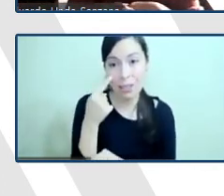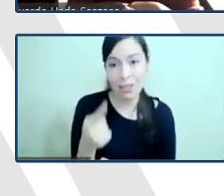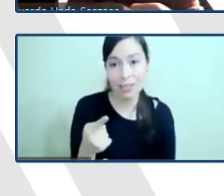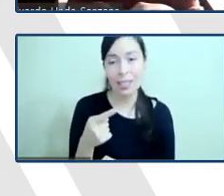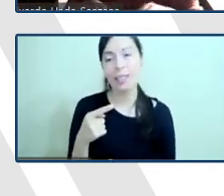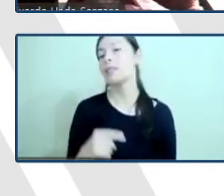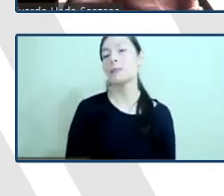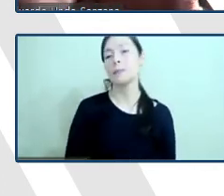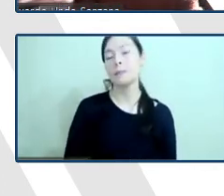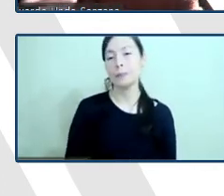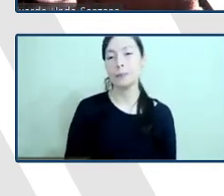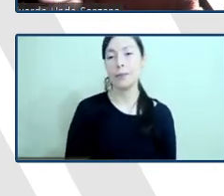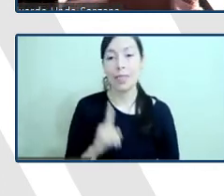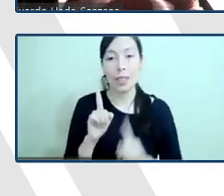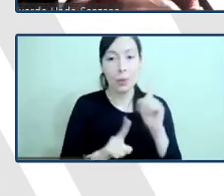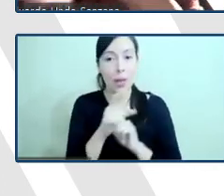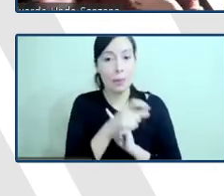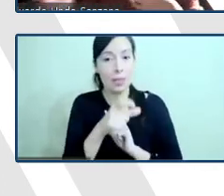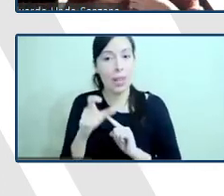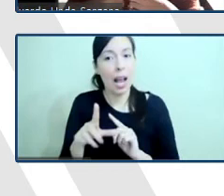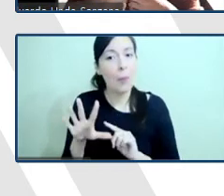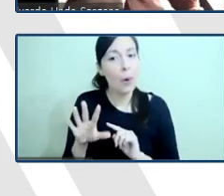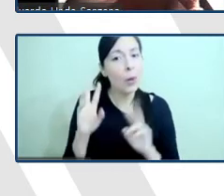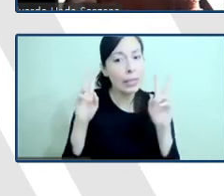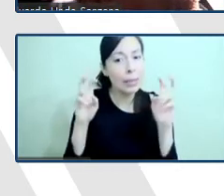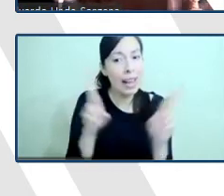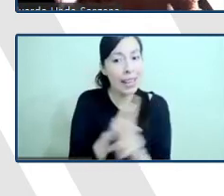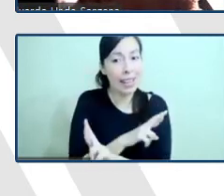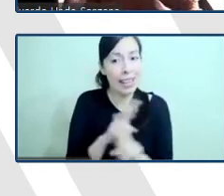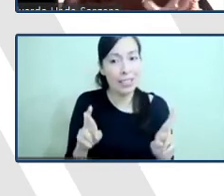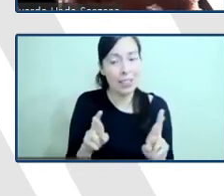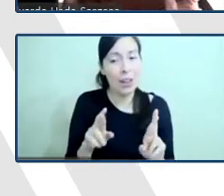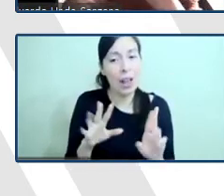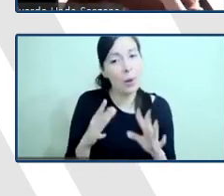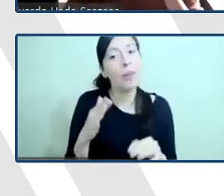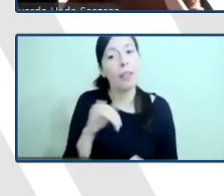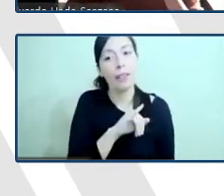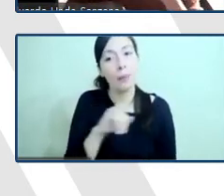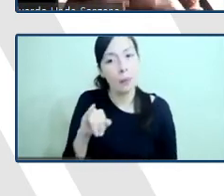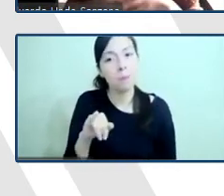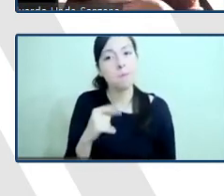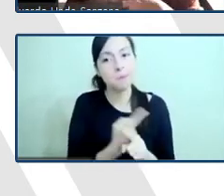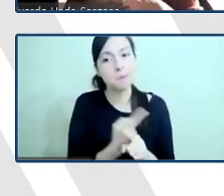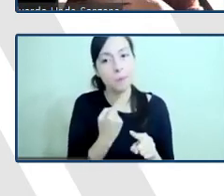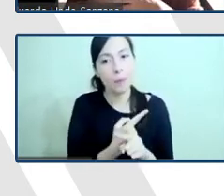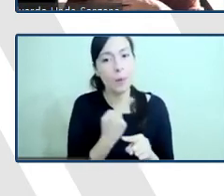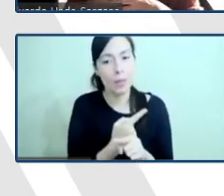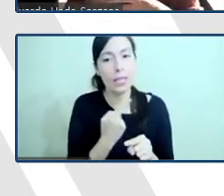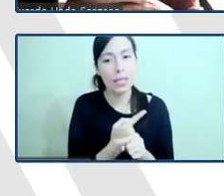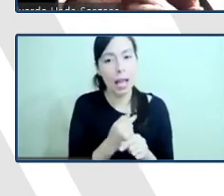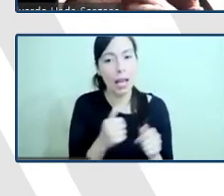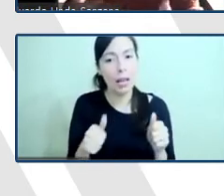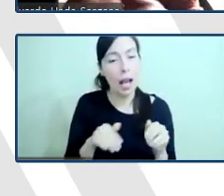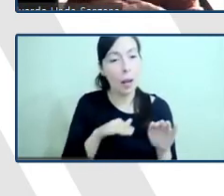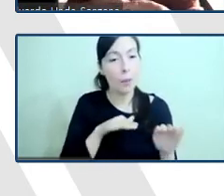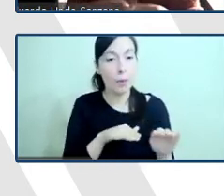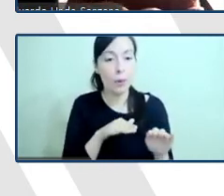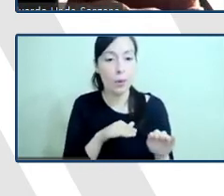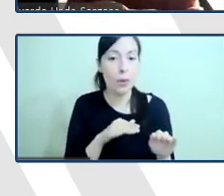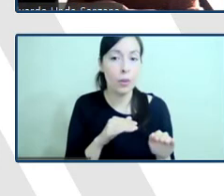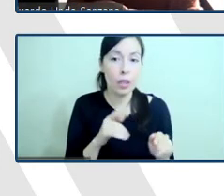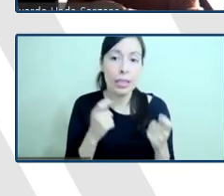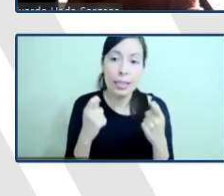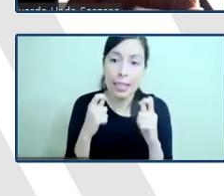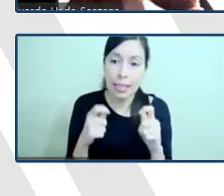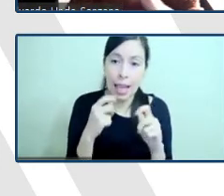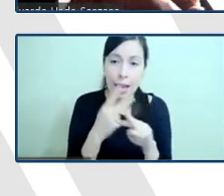estos ámbitos está escuchando esta presentación, podemos conversar del tema, se les puede dar la asesoría apropiada para tratar de hacer un plan